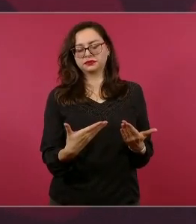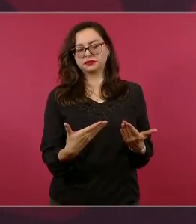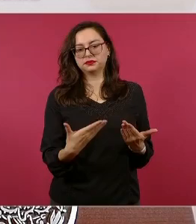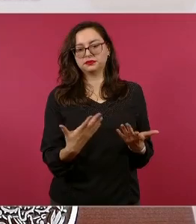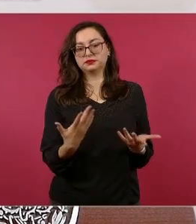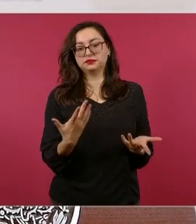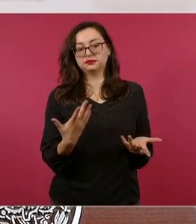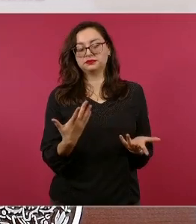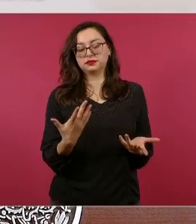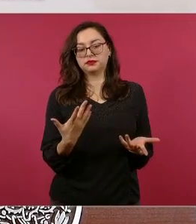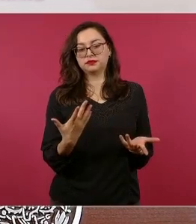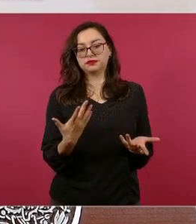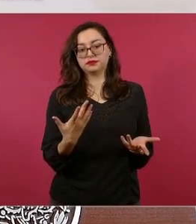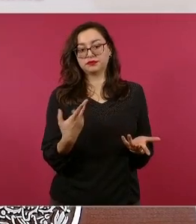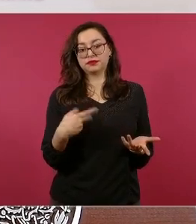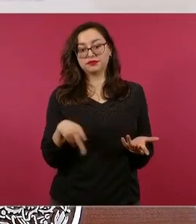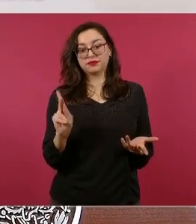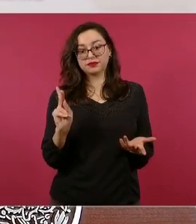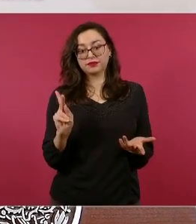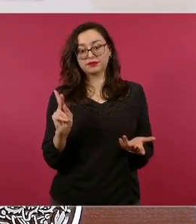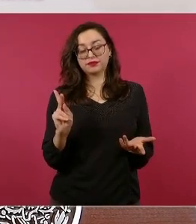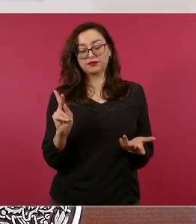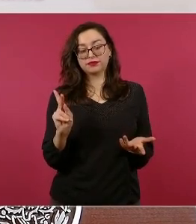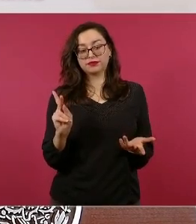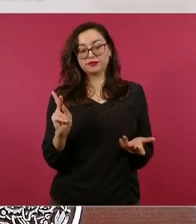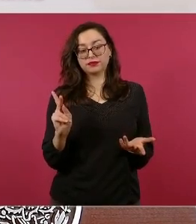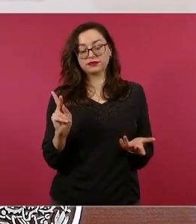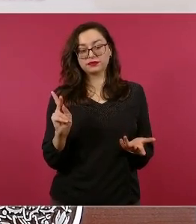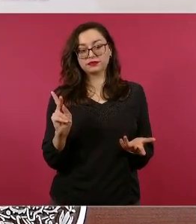Nada más que son